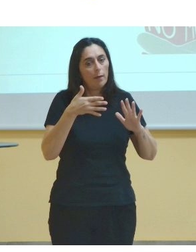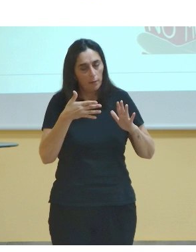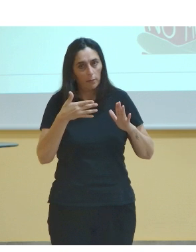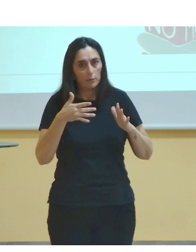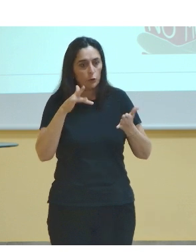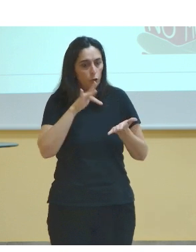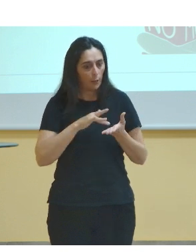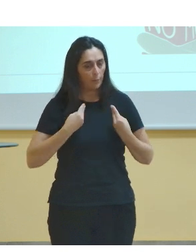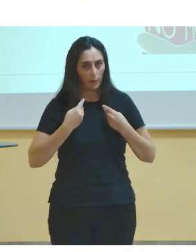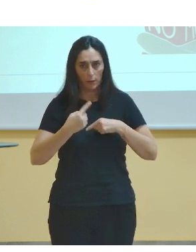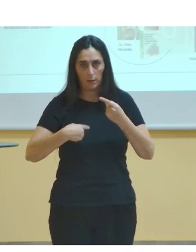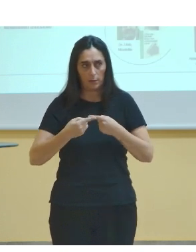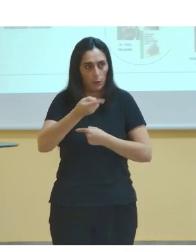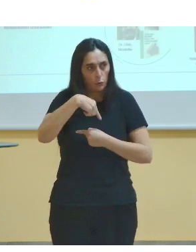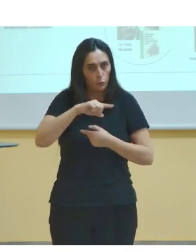que es cosa de todos, ¿no?